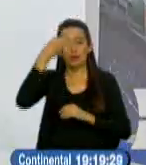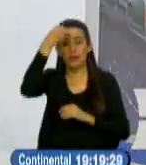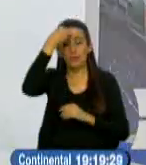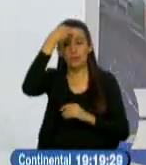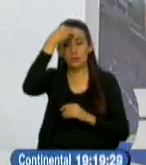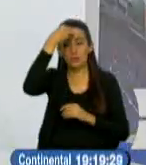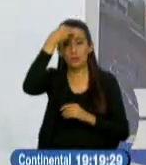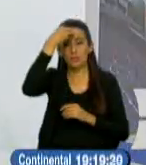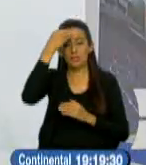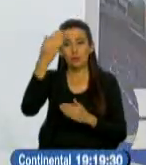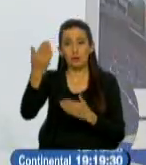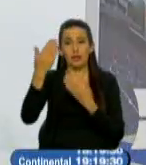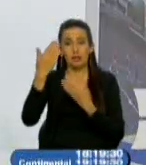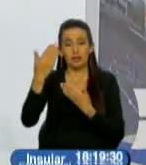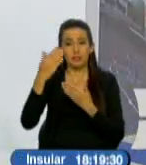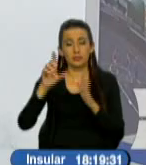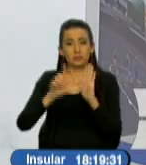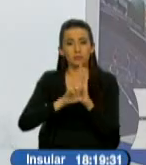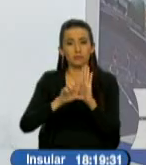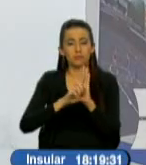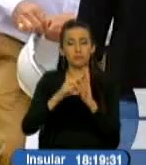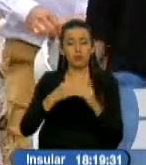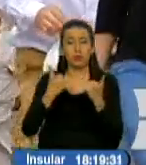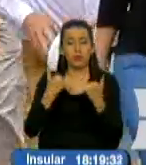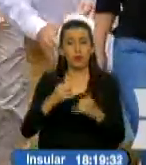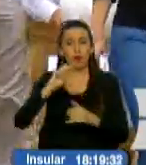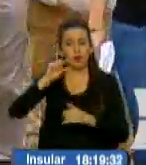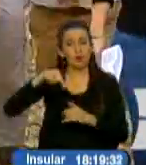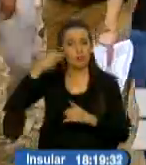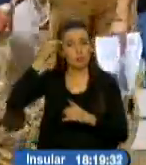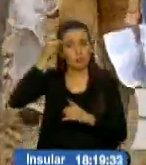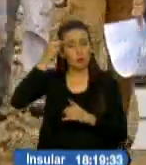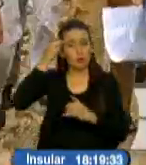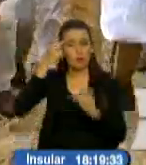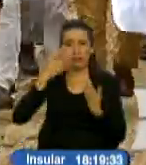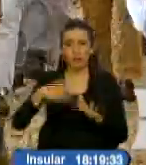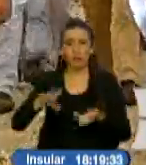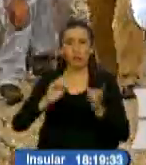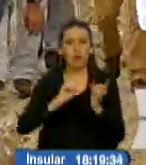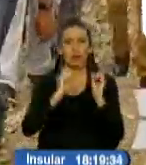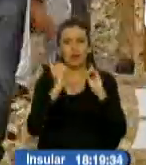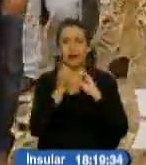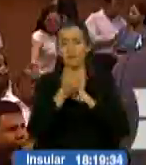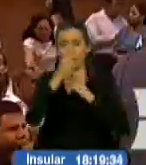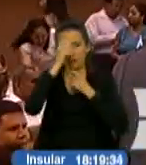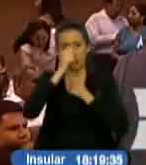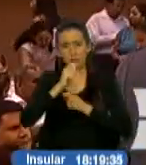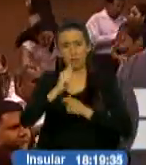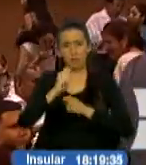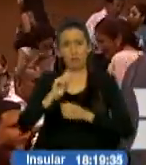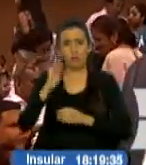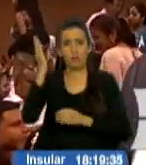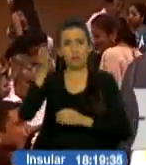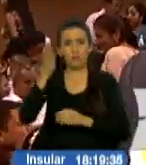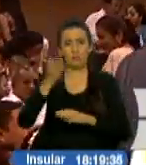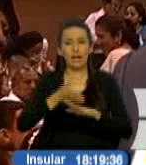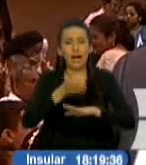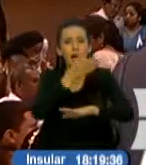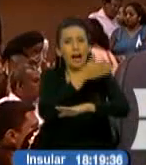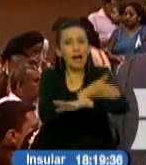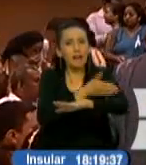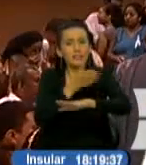aquellas políticas públicas instauradas por el actual gobierno que han dignificado esta profesión. En el pasado teníamos